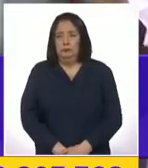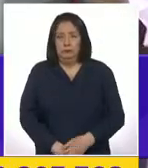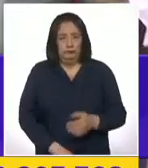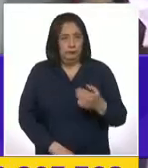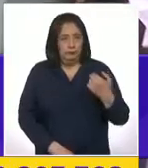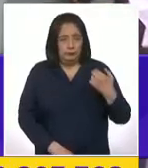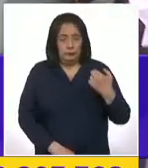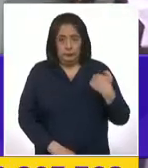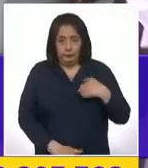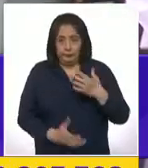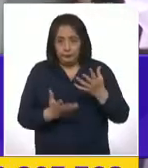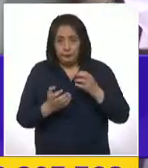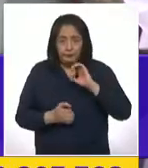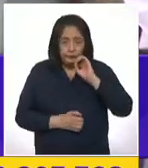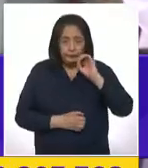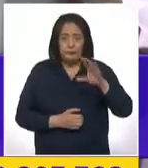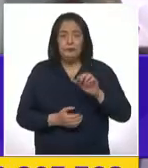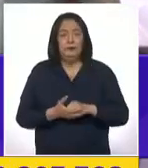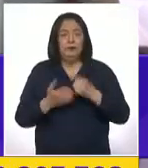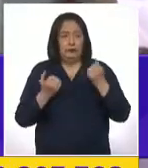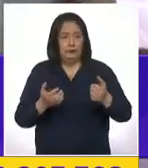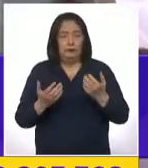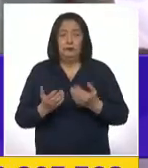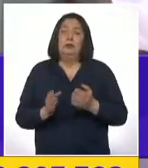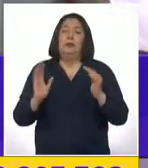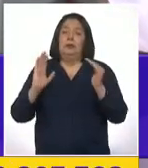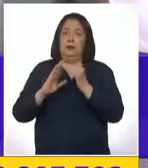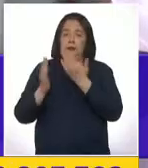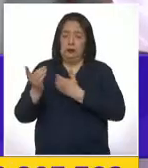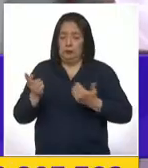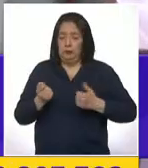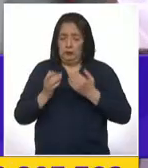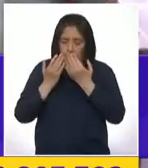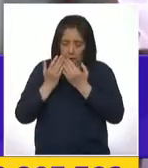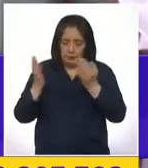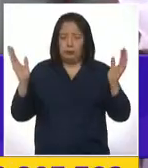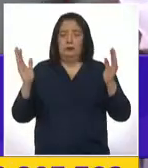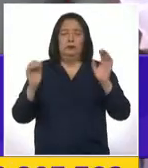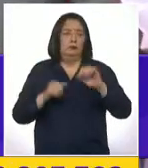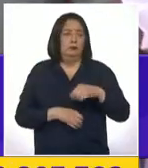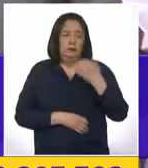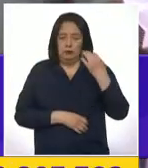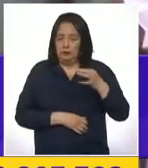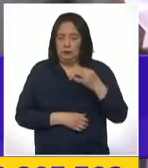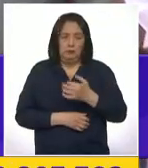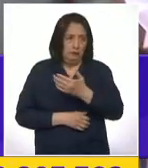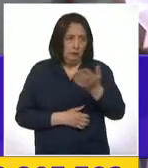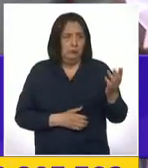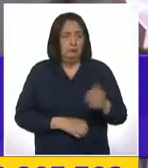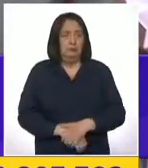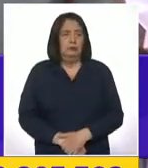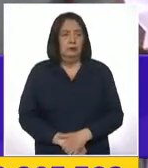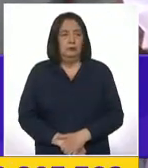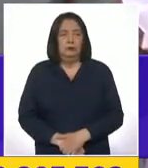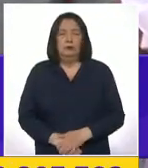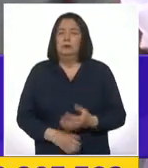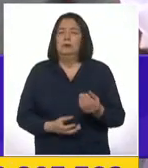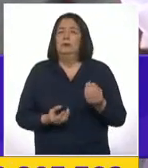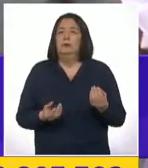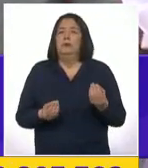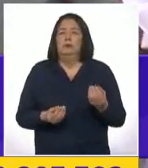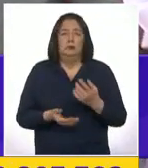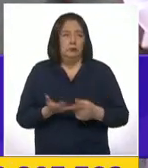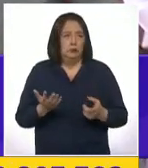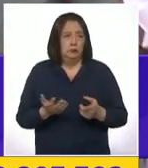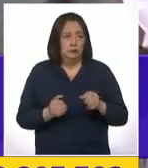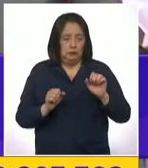queremos manifestarles de que abrimos la puerta de Palacio y lo tendrán abierta siempre, compañeros, en la medida de